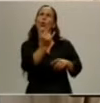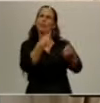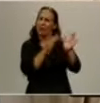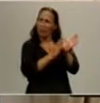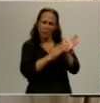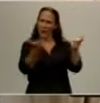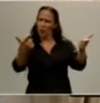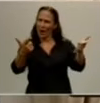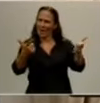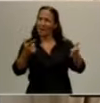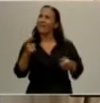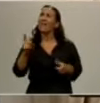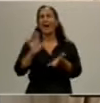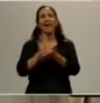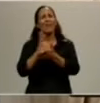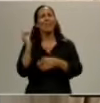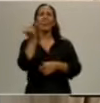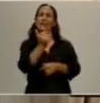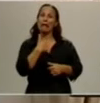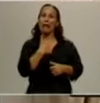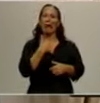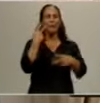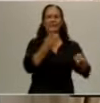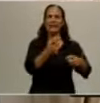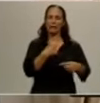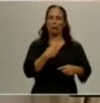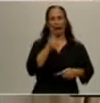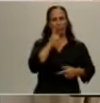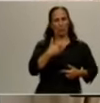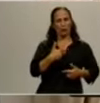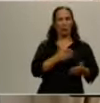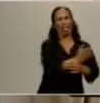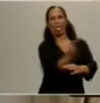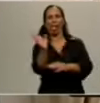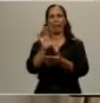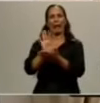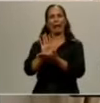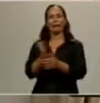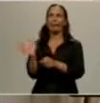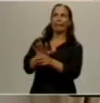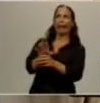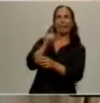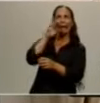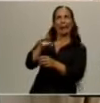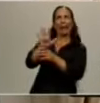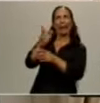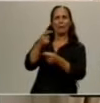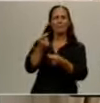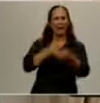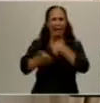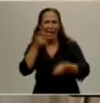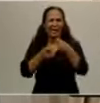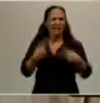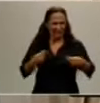queríamos desviar la investigación y ocultar a los iraníes. ¿Por la venta de granos? ¿Qué